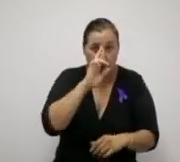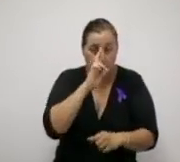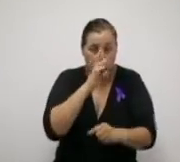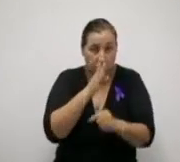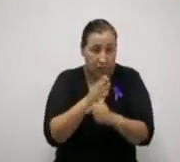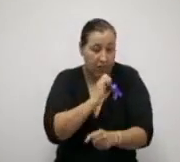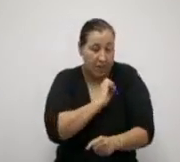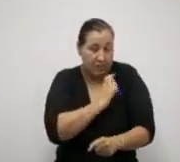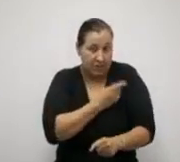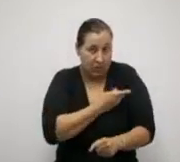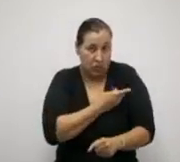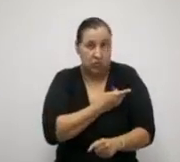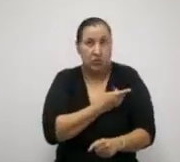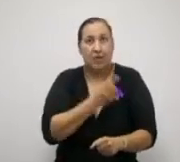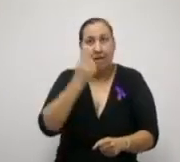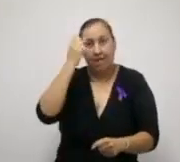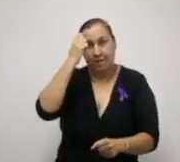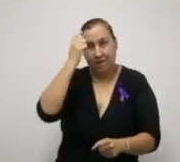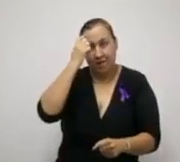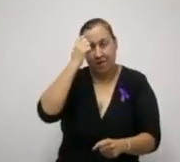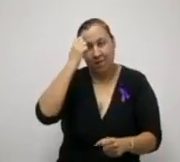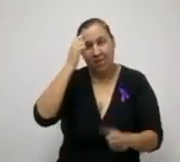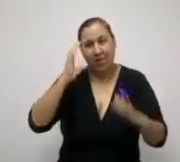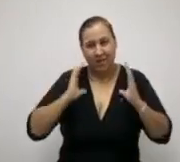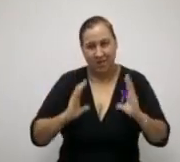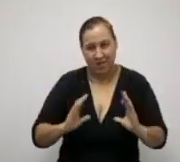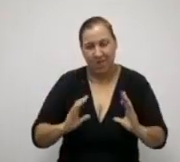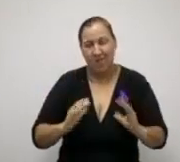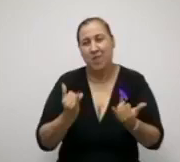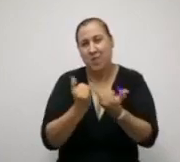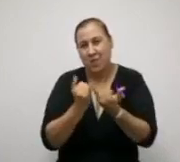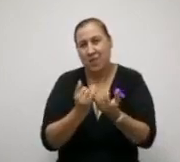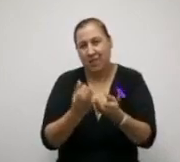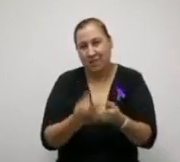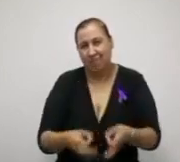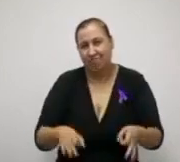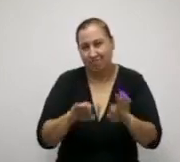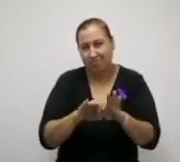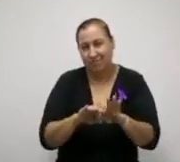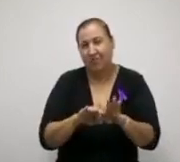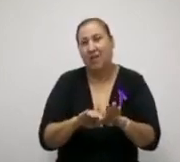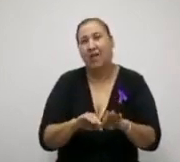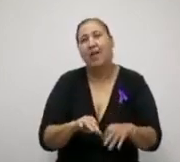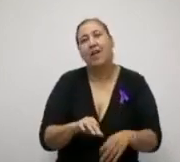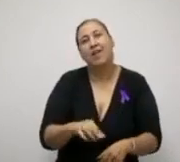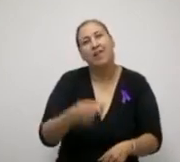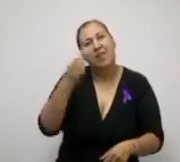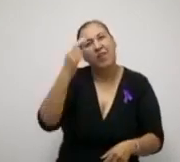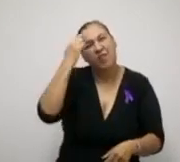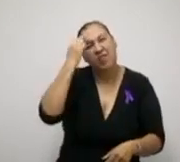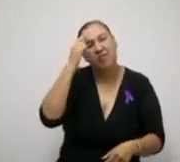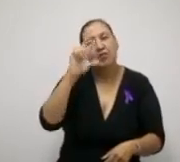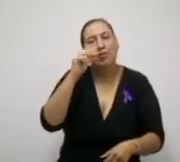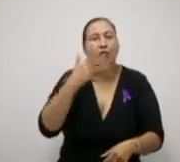salud física y mental. Todas y todos hagamos nuestra labor de inversión. Recordemos que sin salud